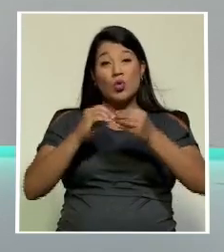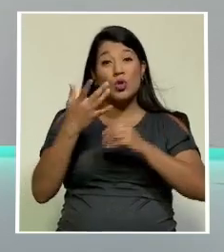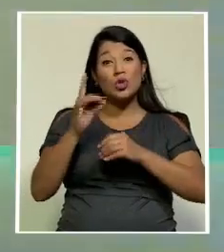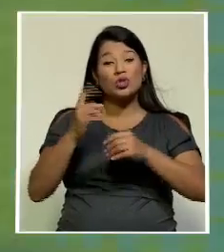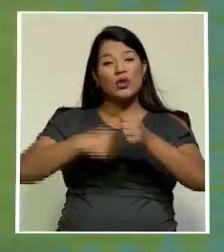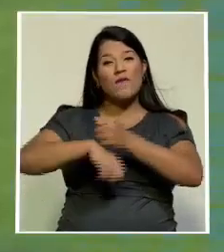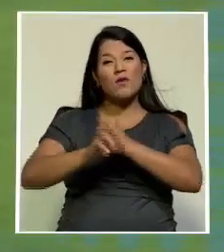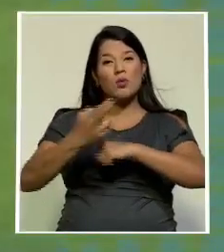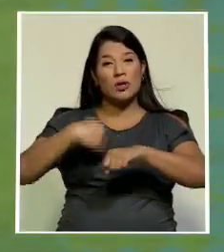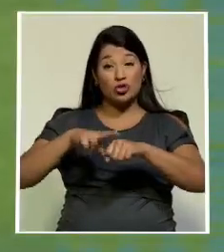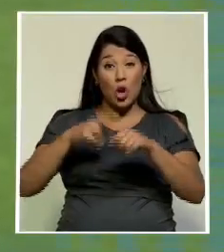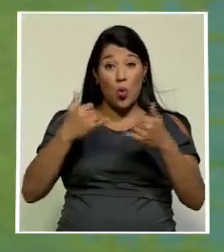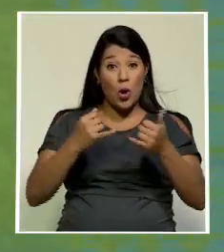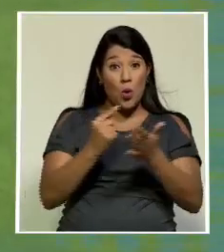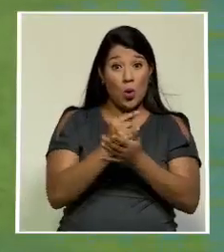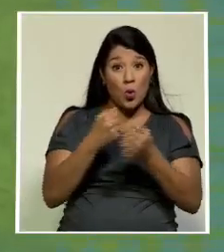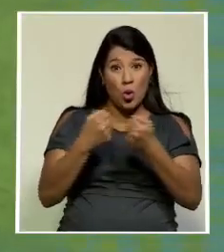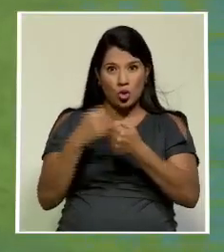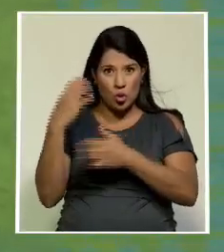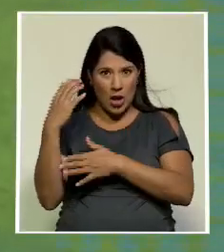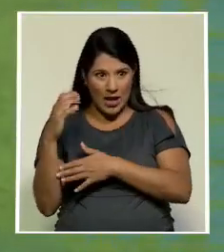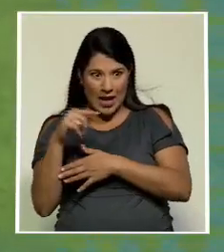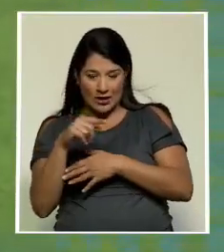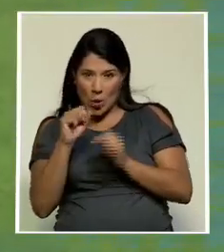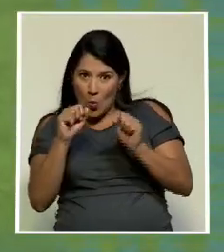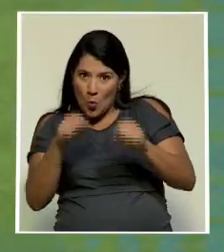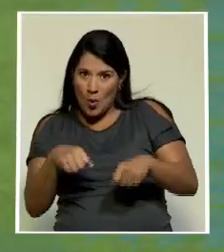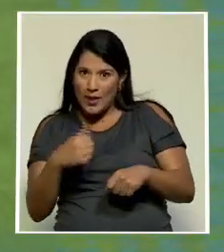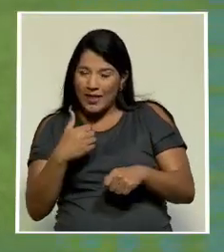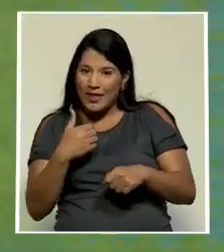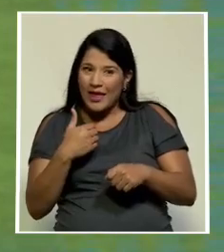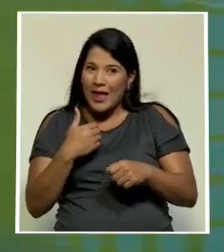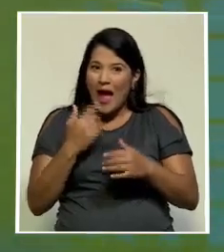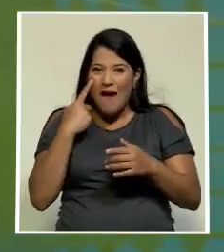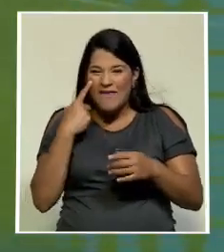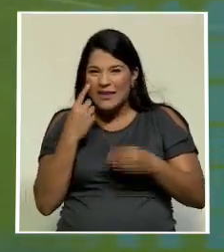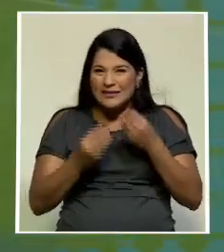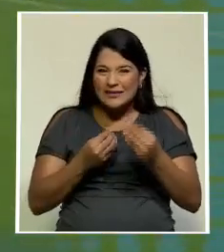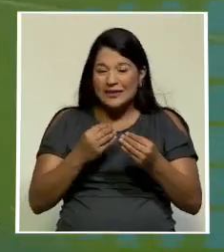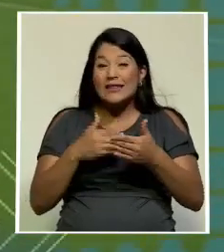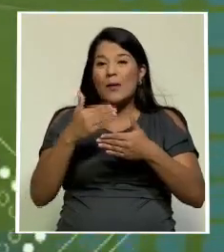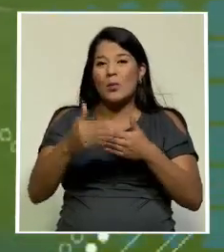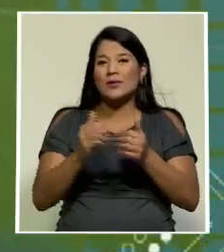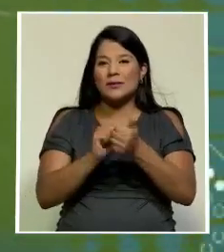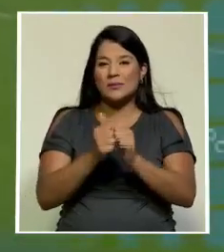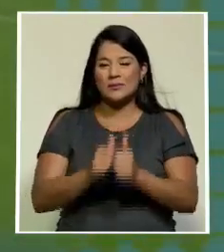entre Guadalupe y Cartaginés, una jornada que podría encumbrar a algunos equipos. Esto y más en los deportes al volver.